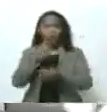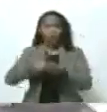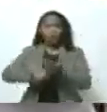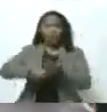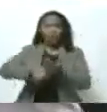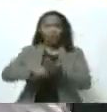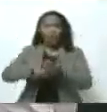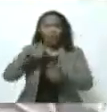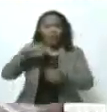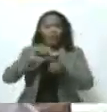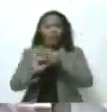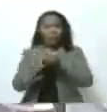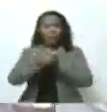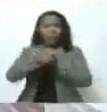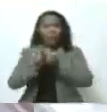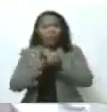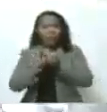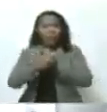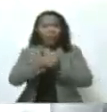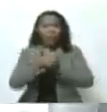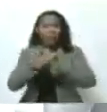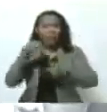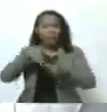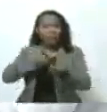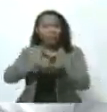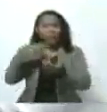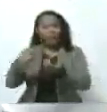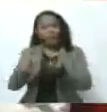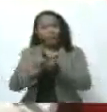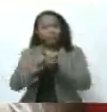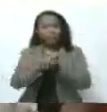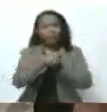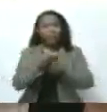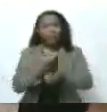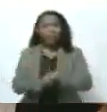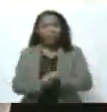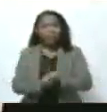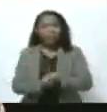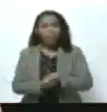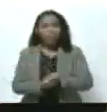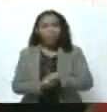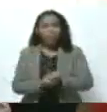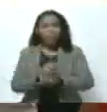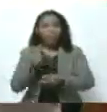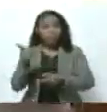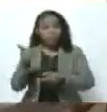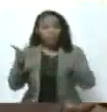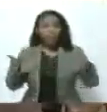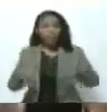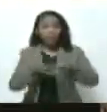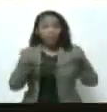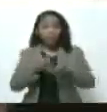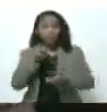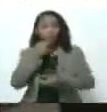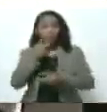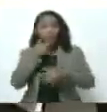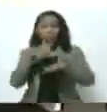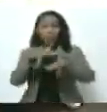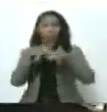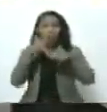la papa, la papa. Bueno, aquí se cayeron las papas. Pero realmente... una hortaliza